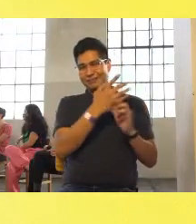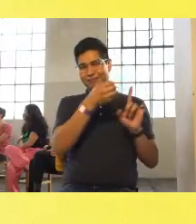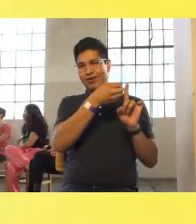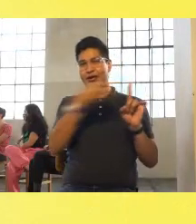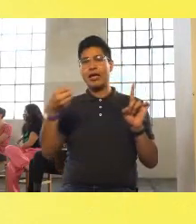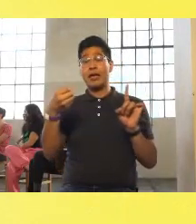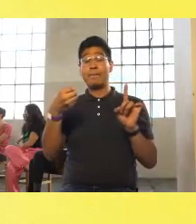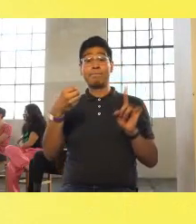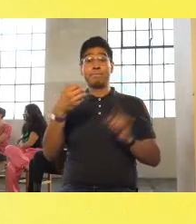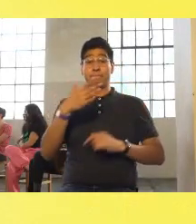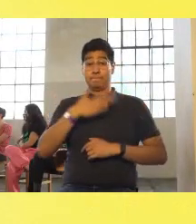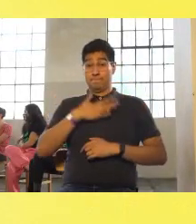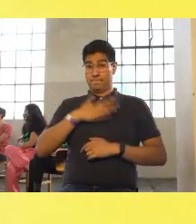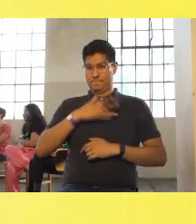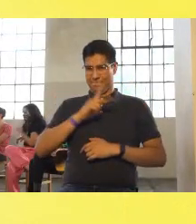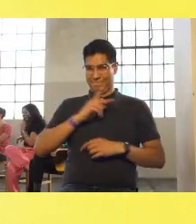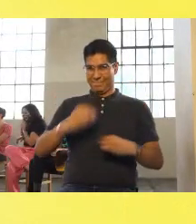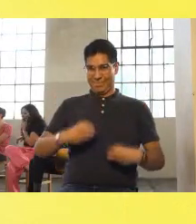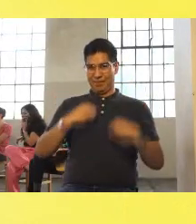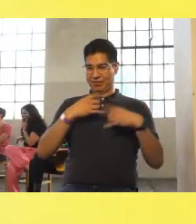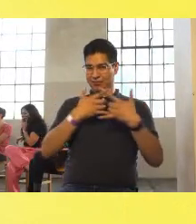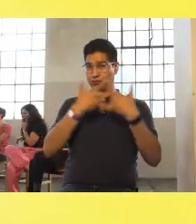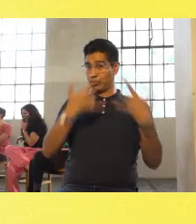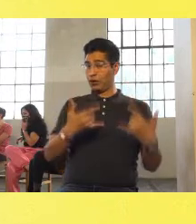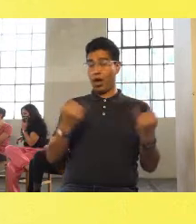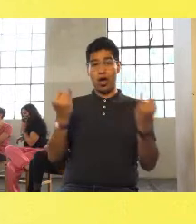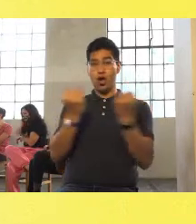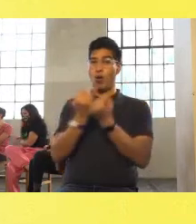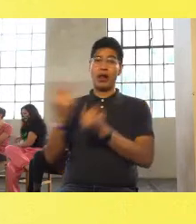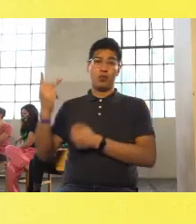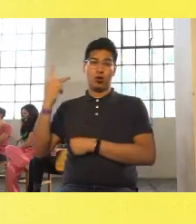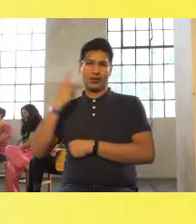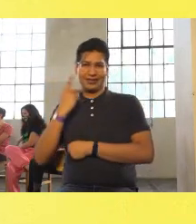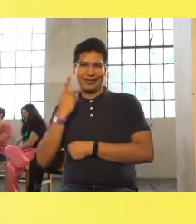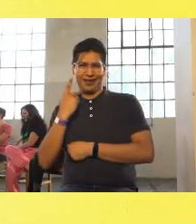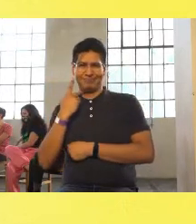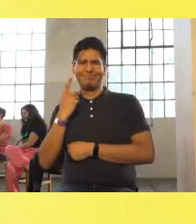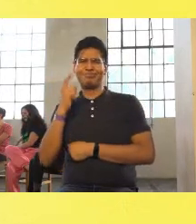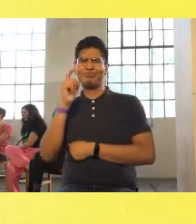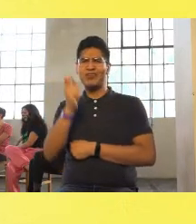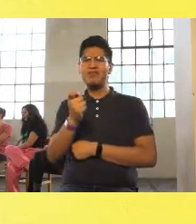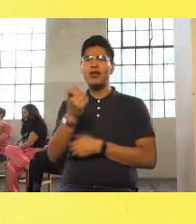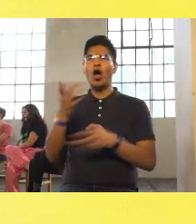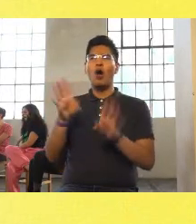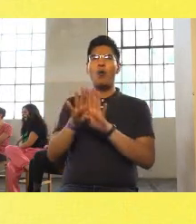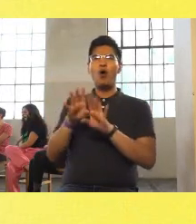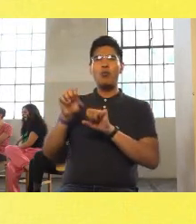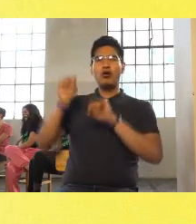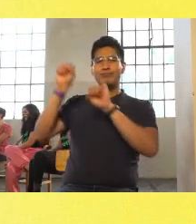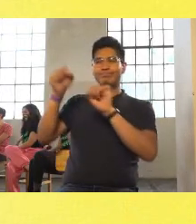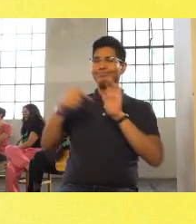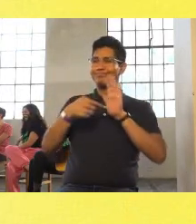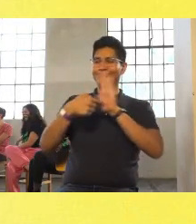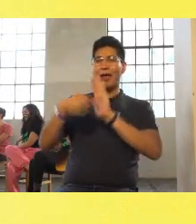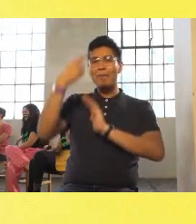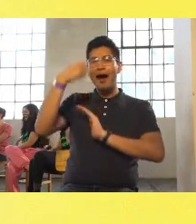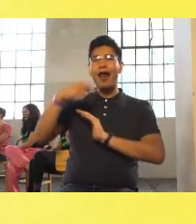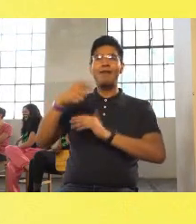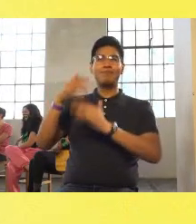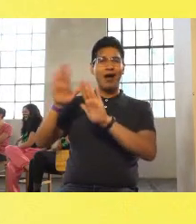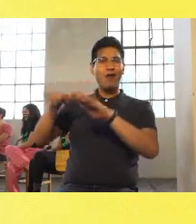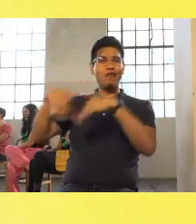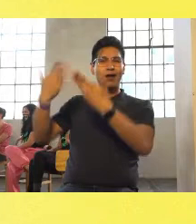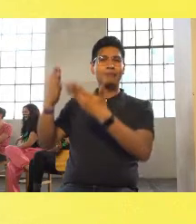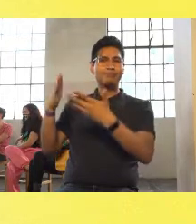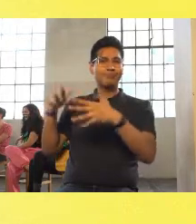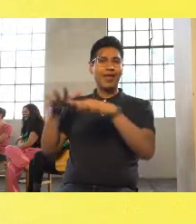activismo también es diferente, ¿no? Entonces, dentro de estos activismos y dentro de esta diversidad de luchas, pues aquí estamos, pues,